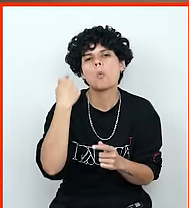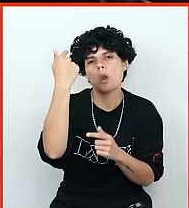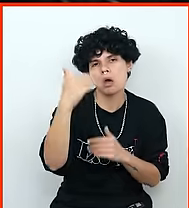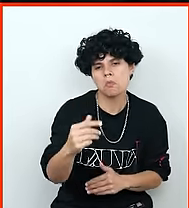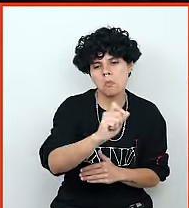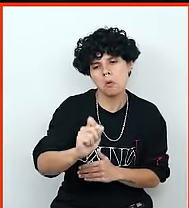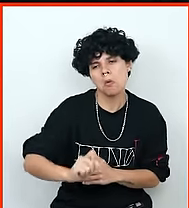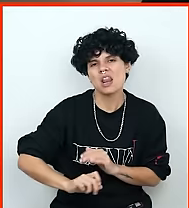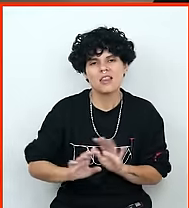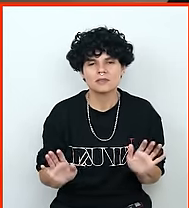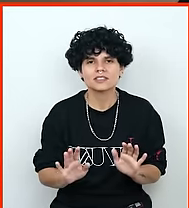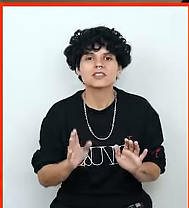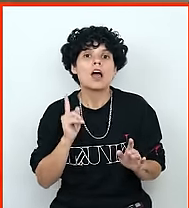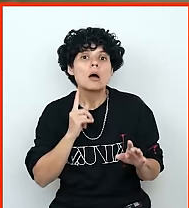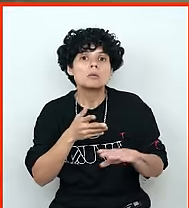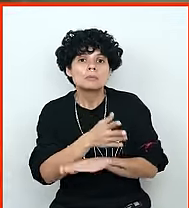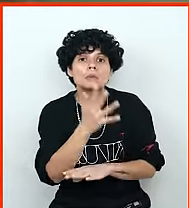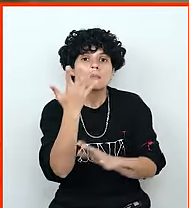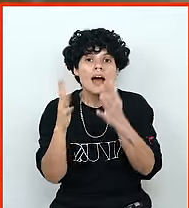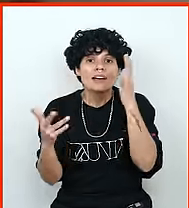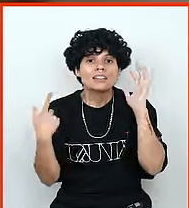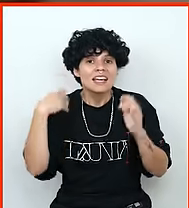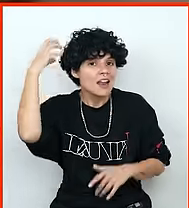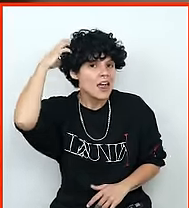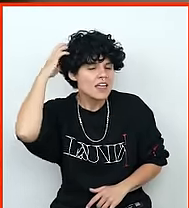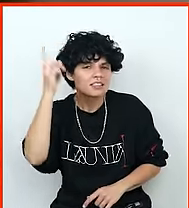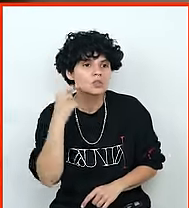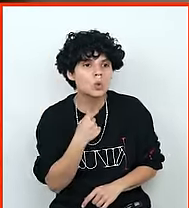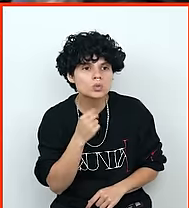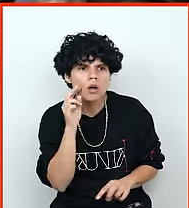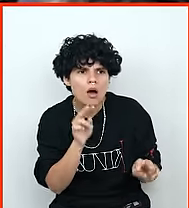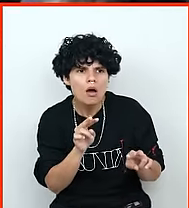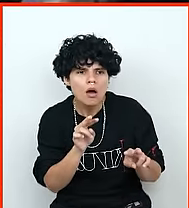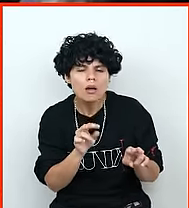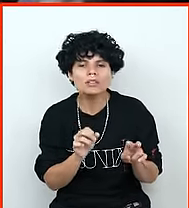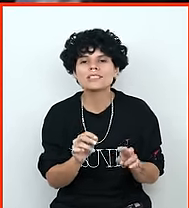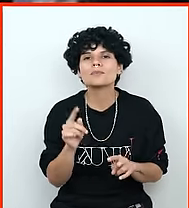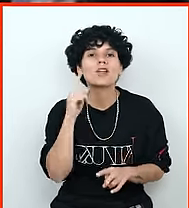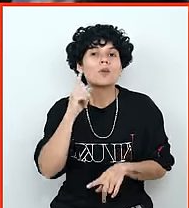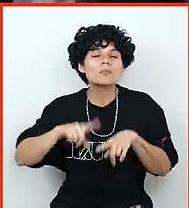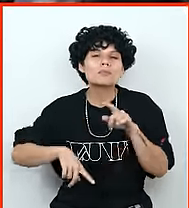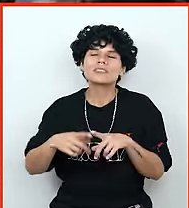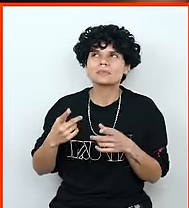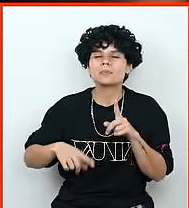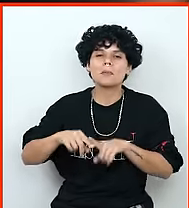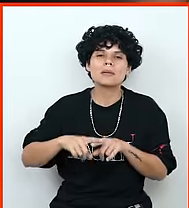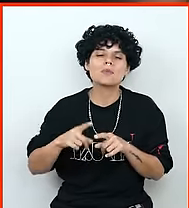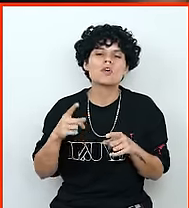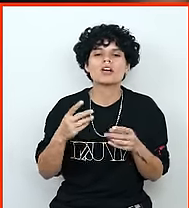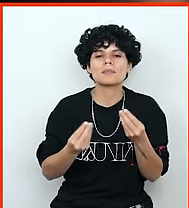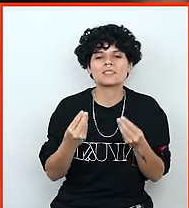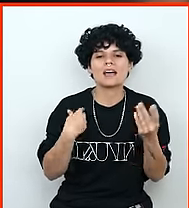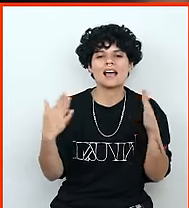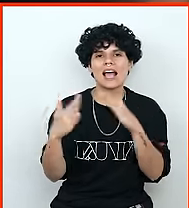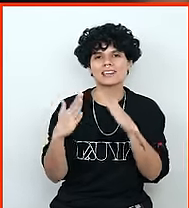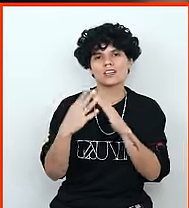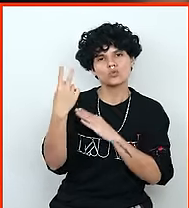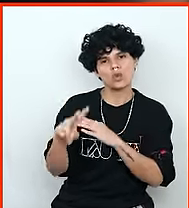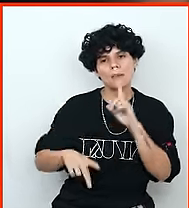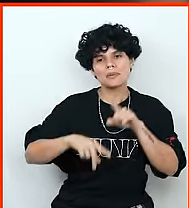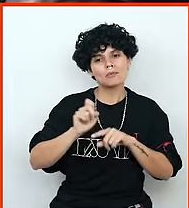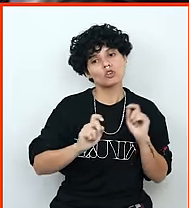hoja o dos hojas. Y ahí va al Parque Los Reyes, empecé a ver todo esto y te empieza a gustar la onda. O sea, fue mi primo el que cuando yo iba a su casa él me mostraba los primeros